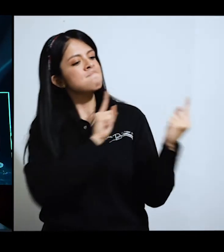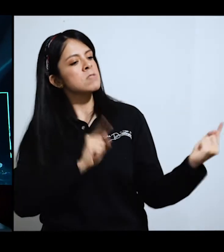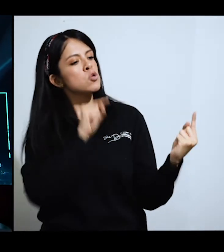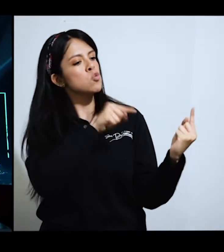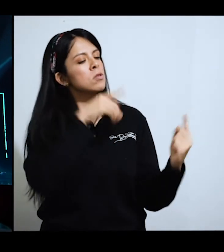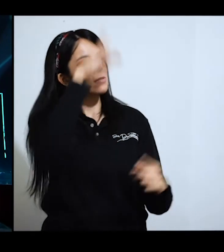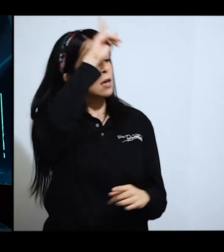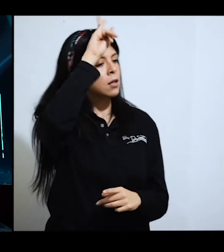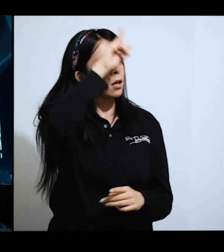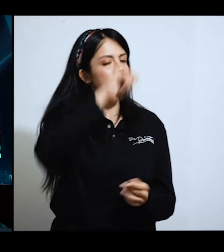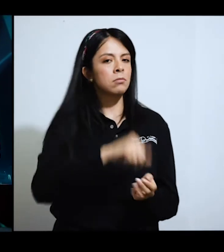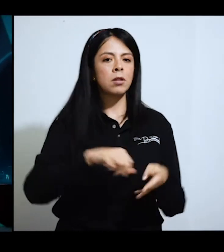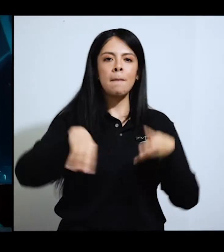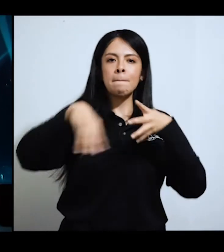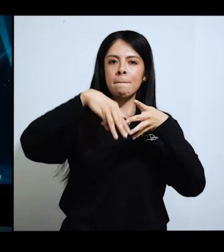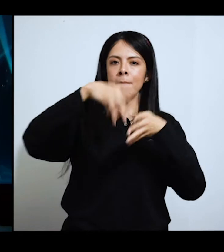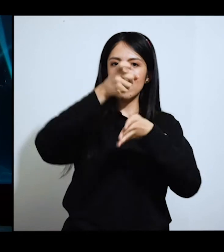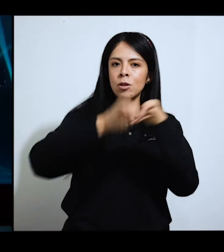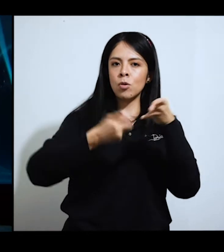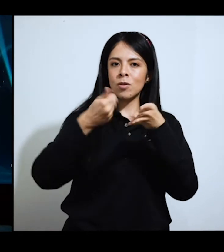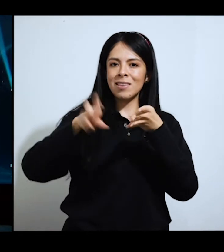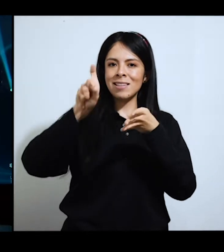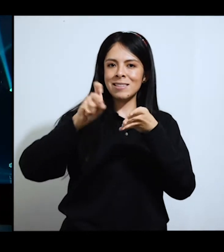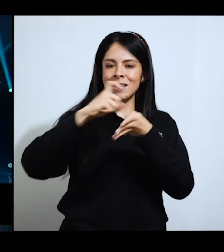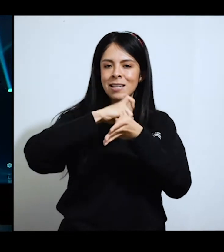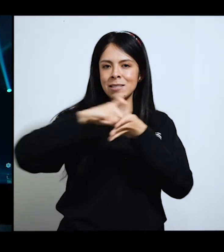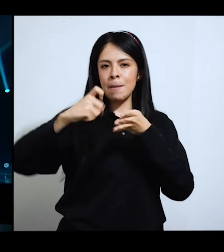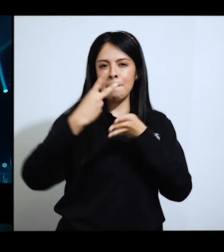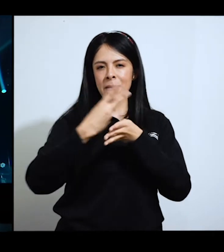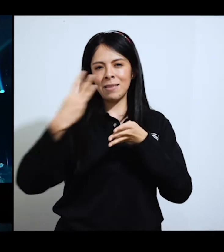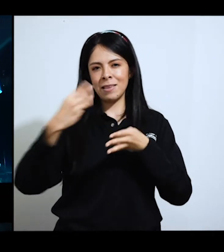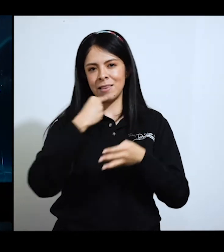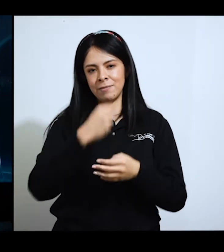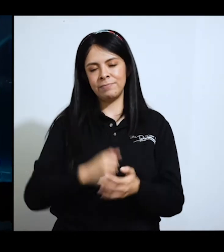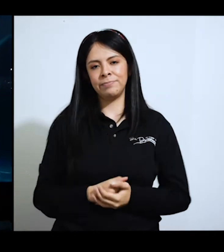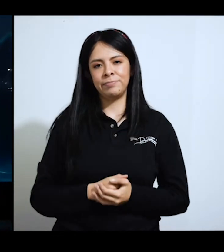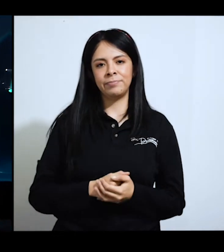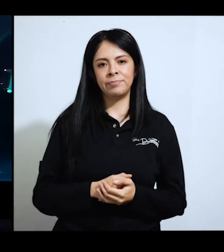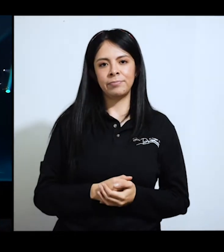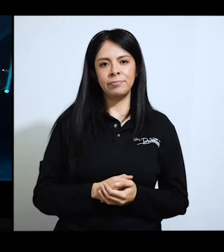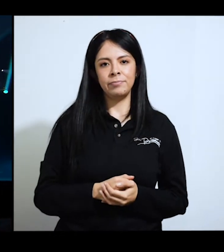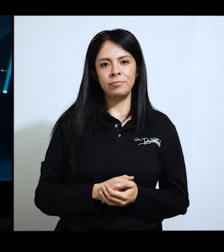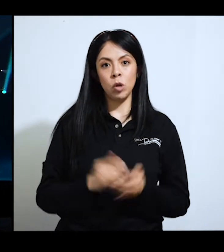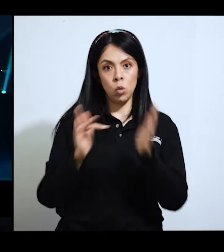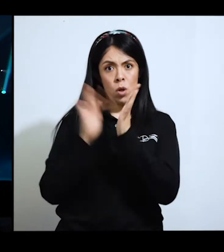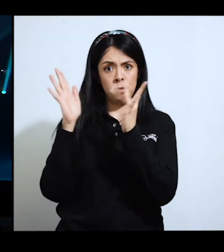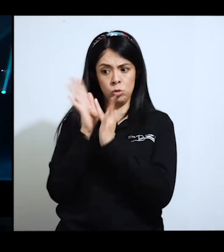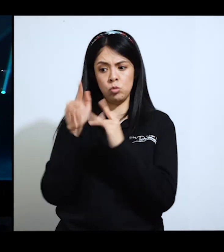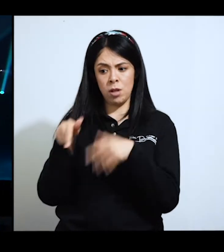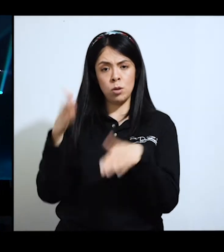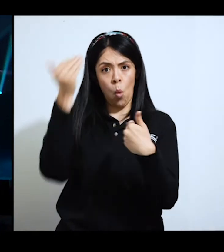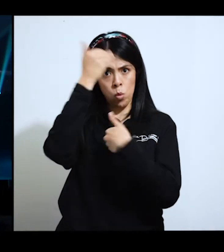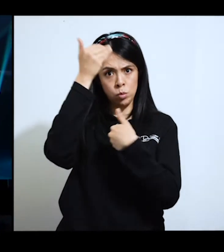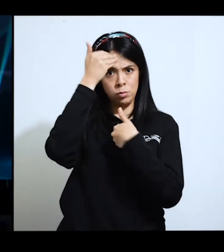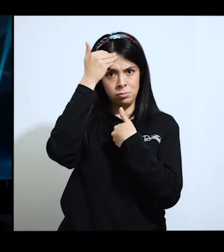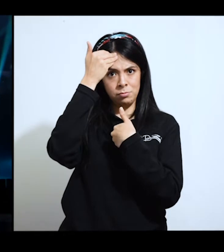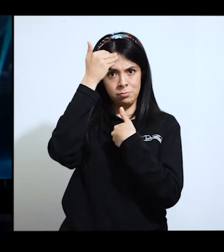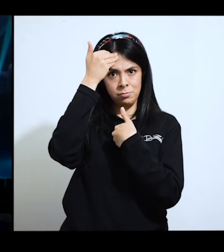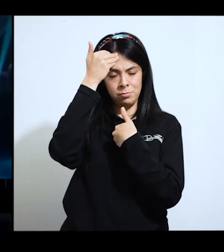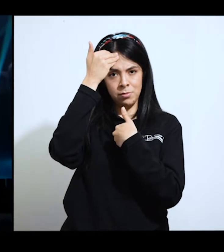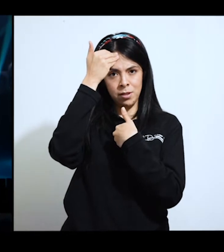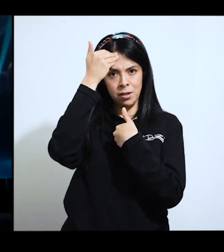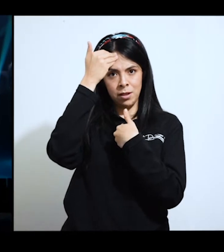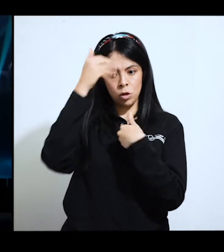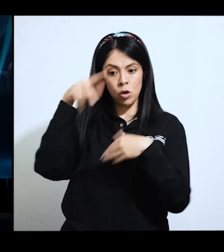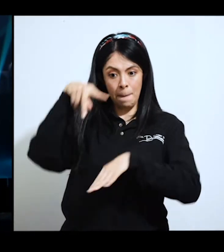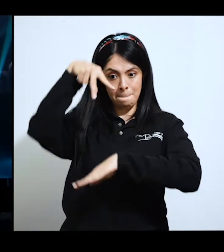dijo: aléjate de mí, Satanás. Esto está en Mateo 16:23.